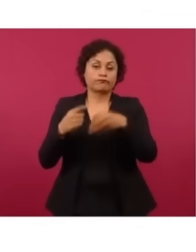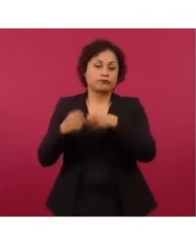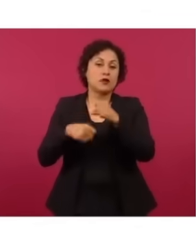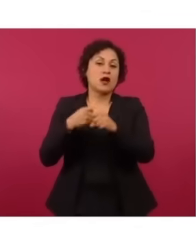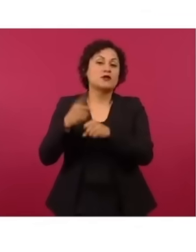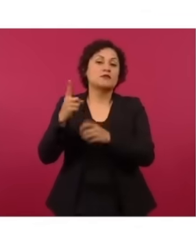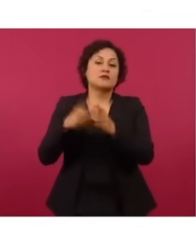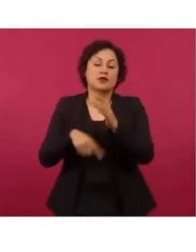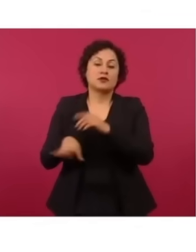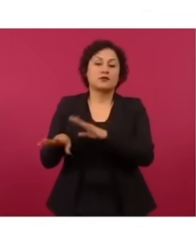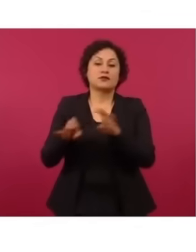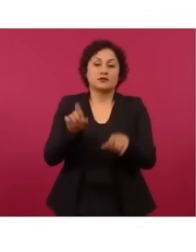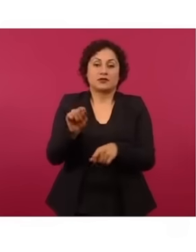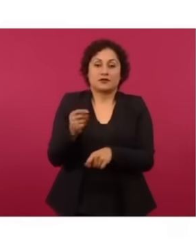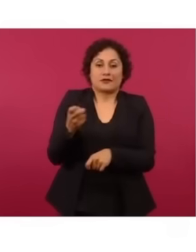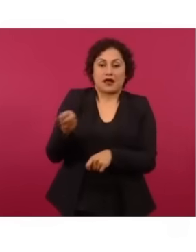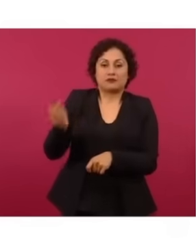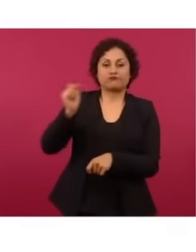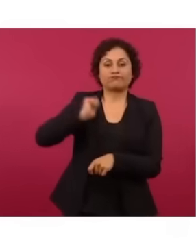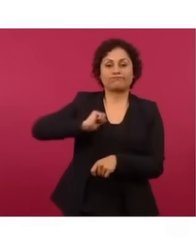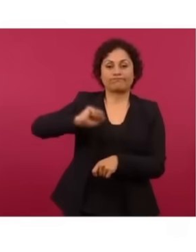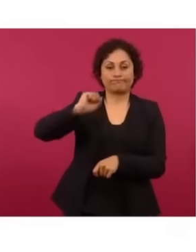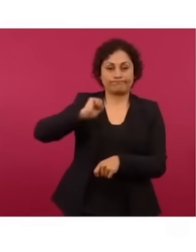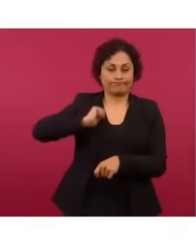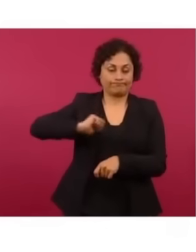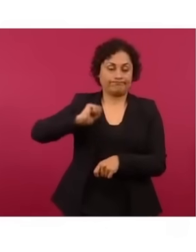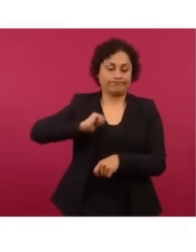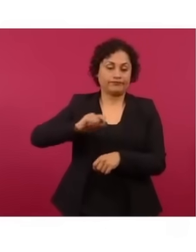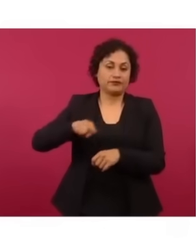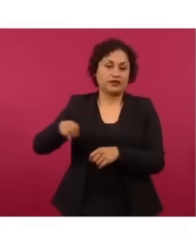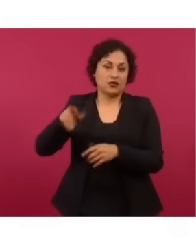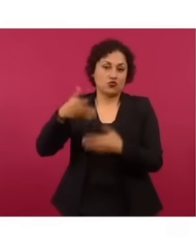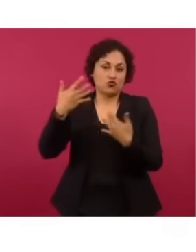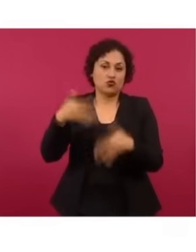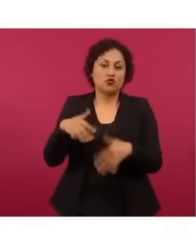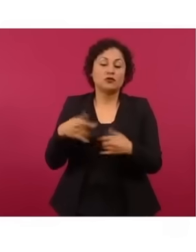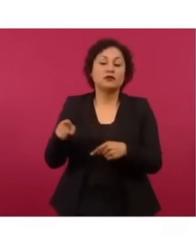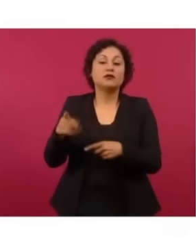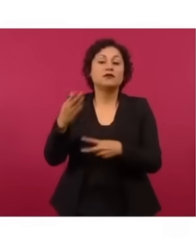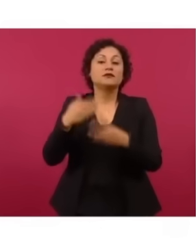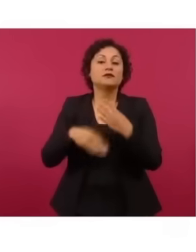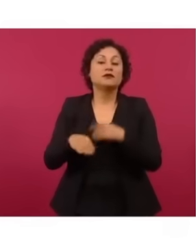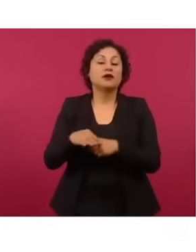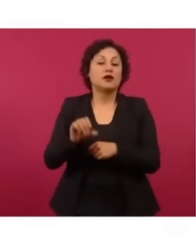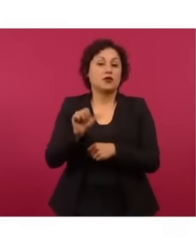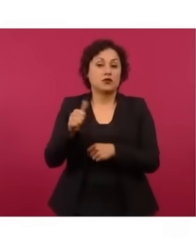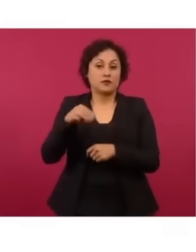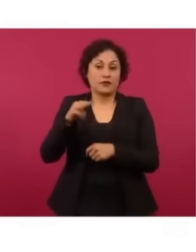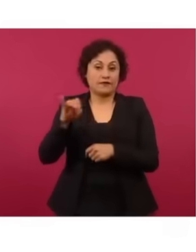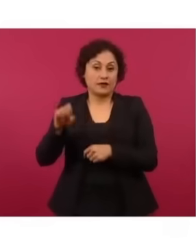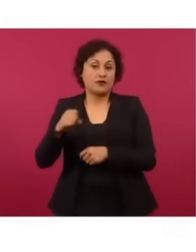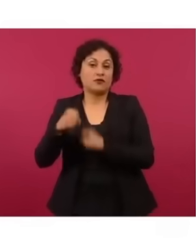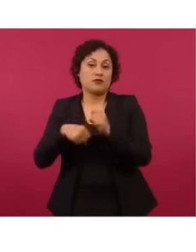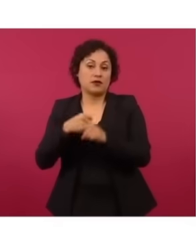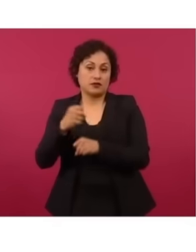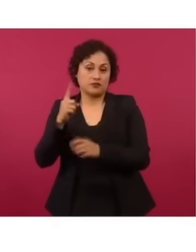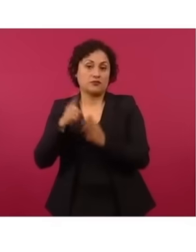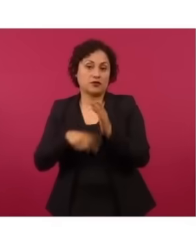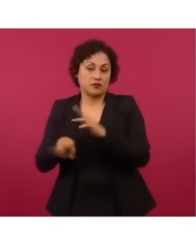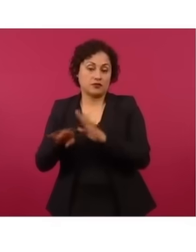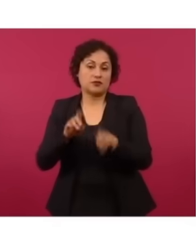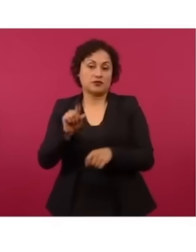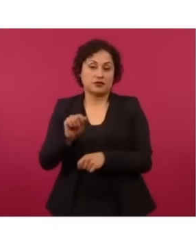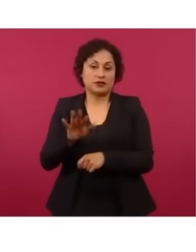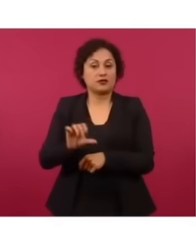1970 de colección, un Mercury Montego 75 también, un Ford Mustang también